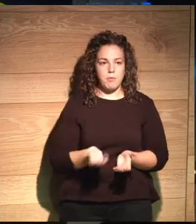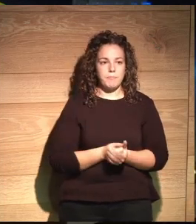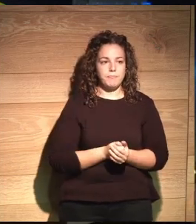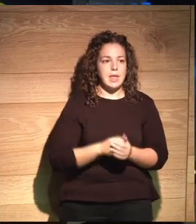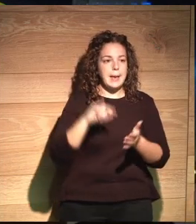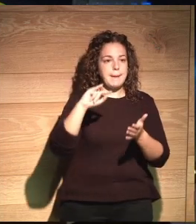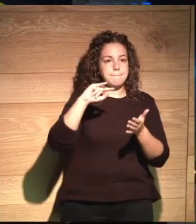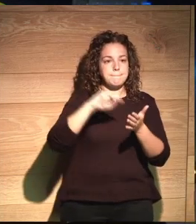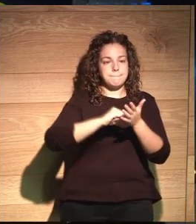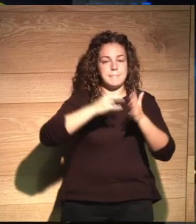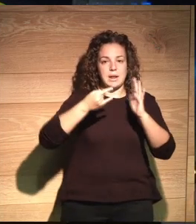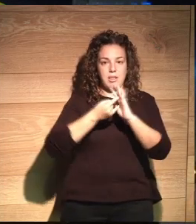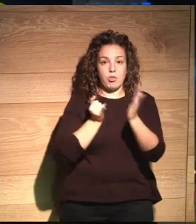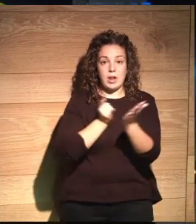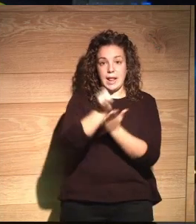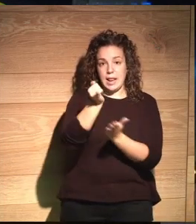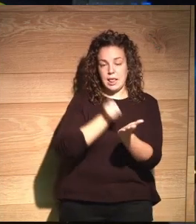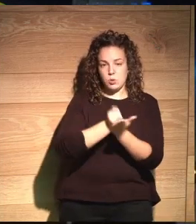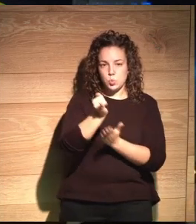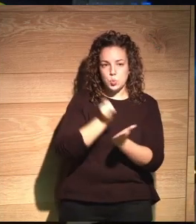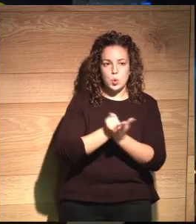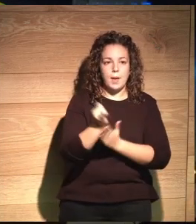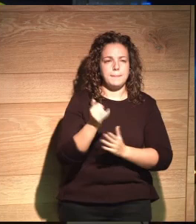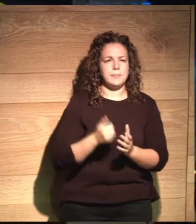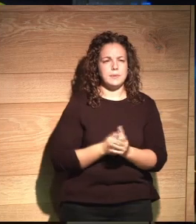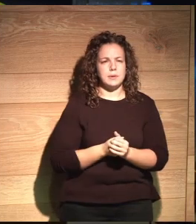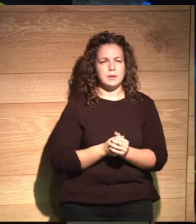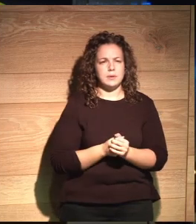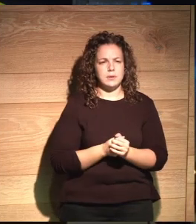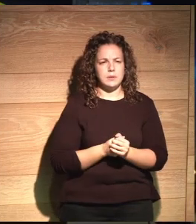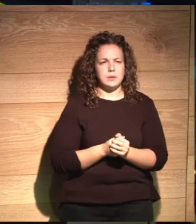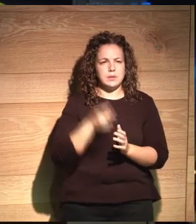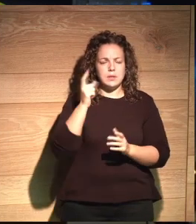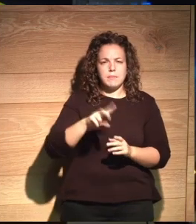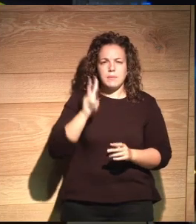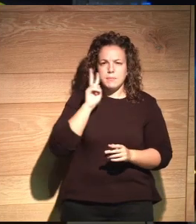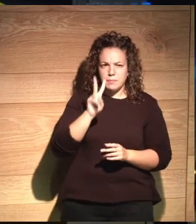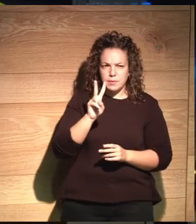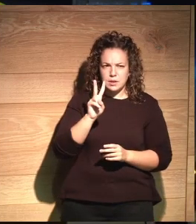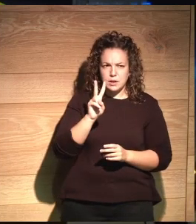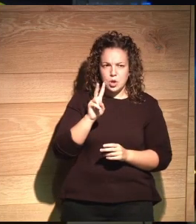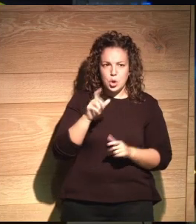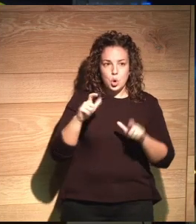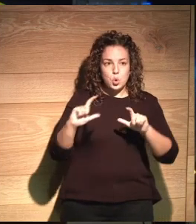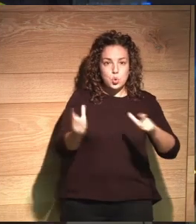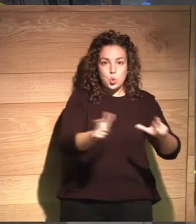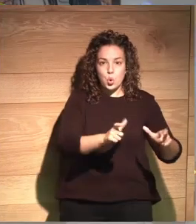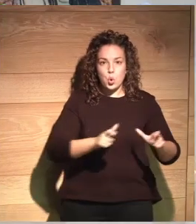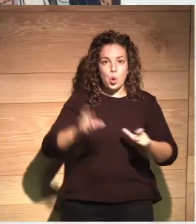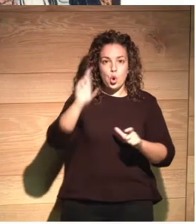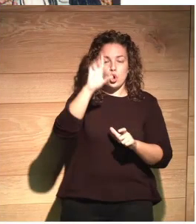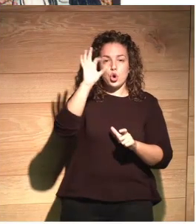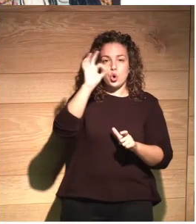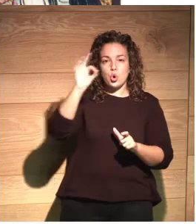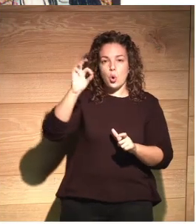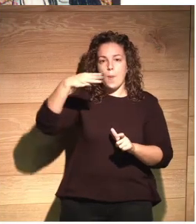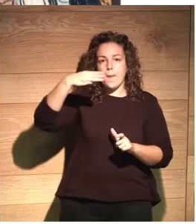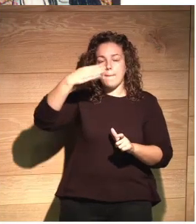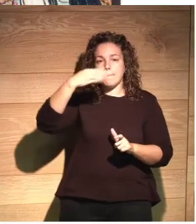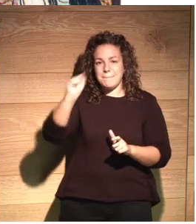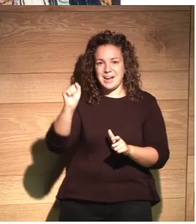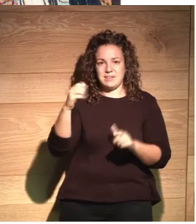mecanización en agricultura incluso veían bueno el rumba antes de que llegara a nuestros hogares